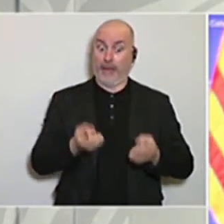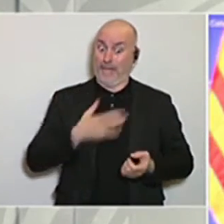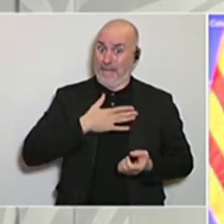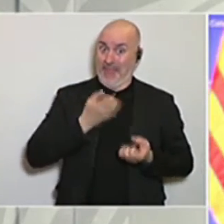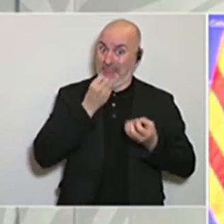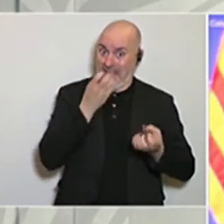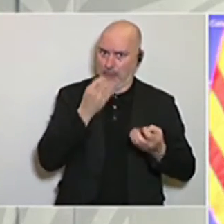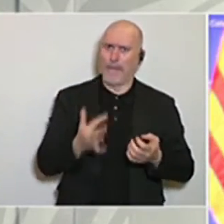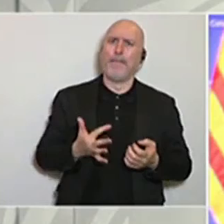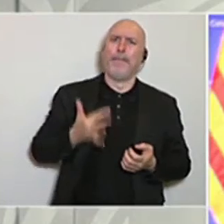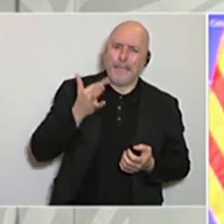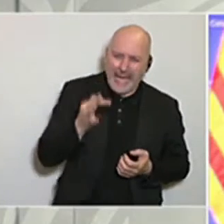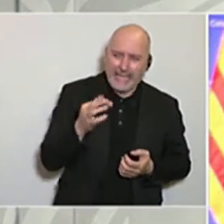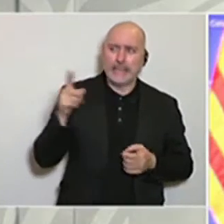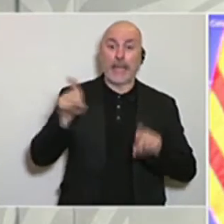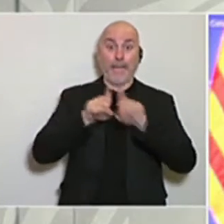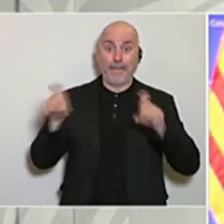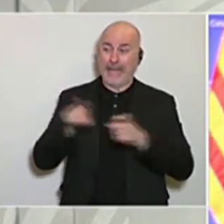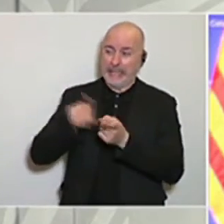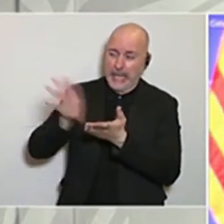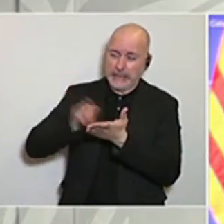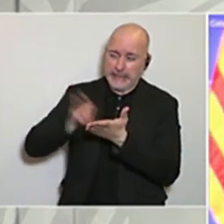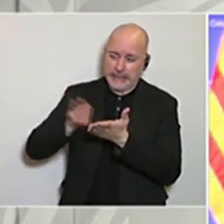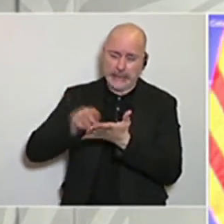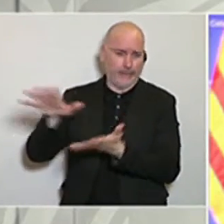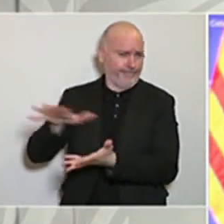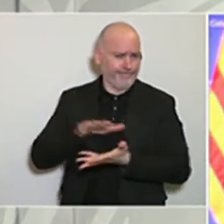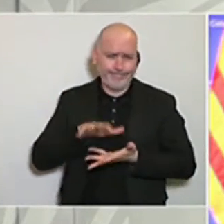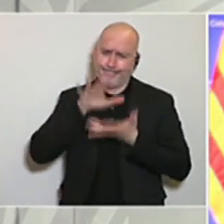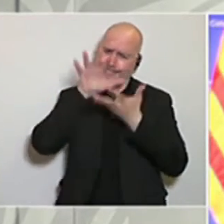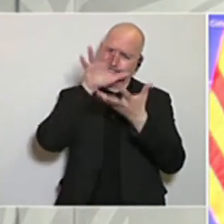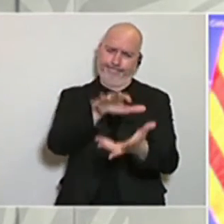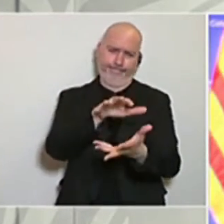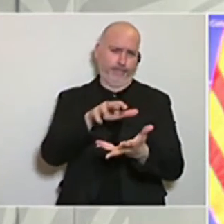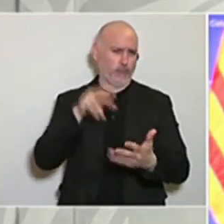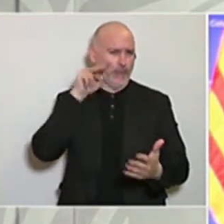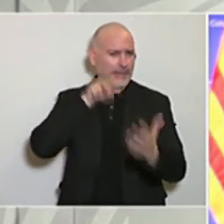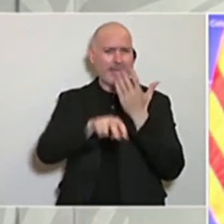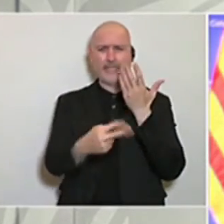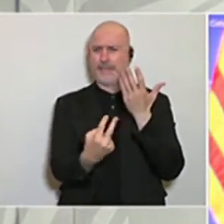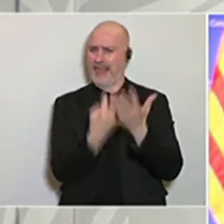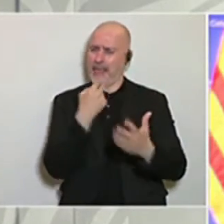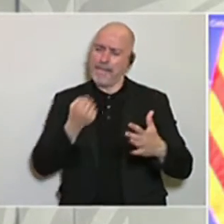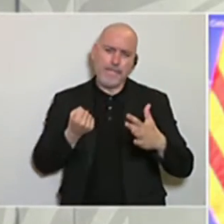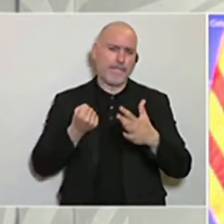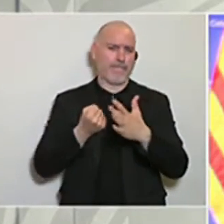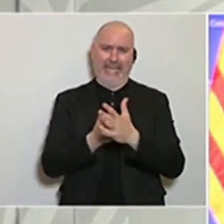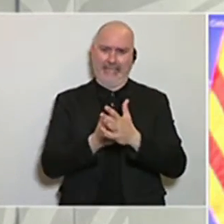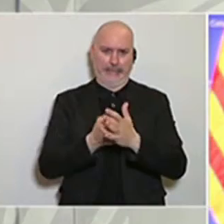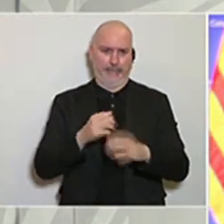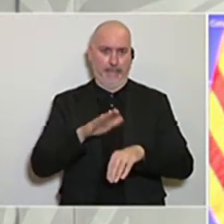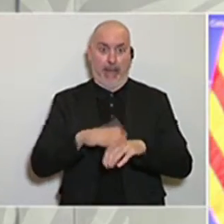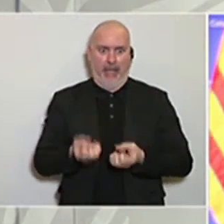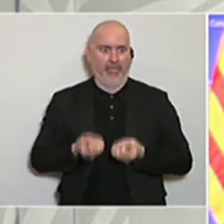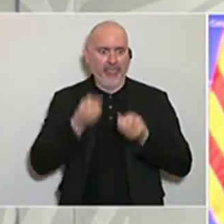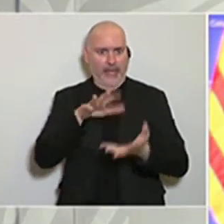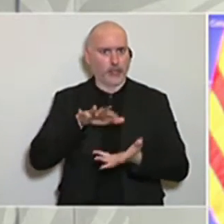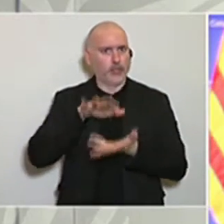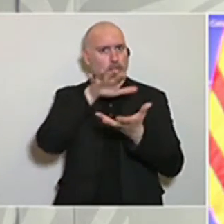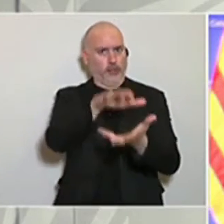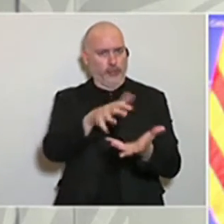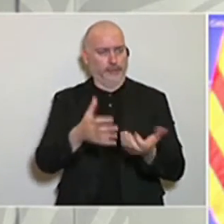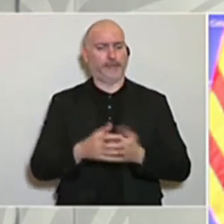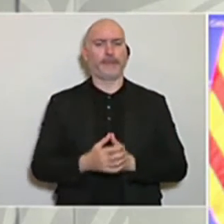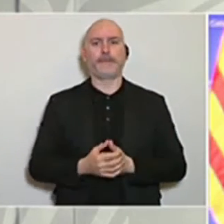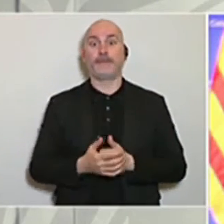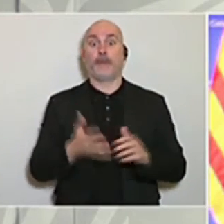de Cataluña en ofrecer la máxima transparencia a la hora de trasladar estos datos.